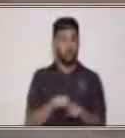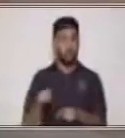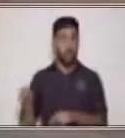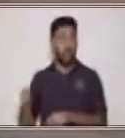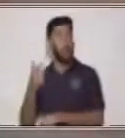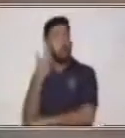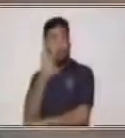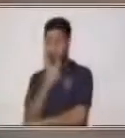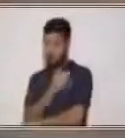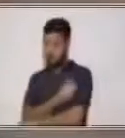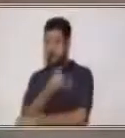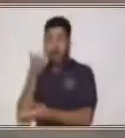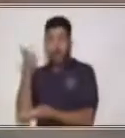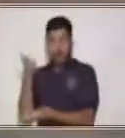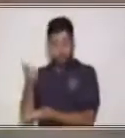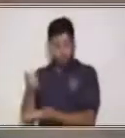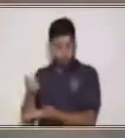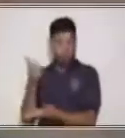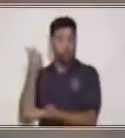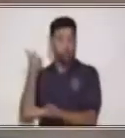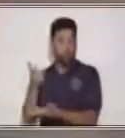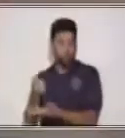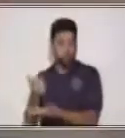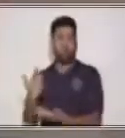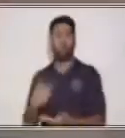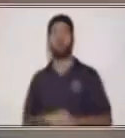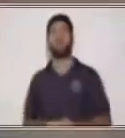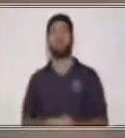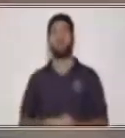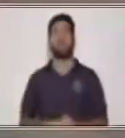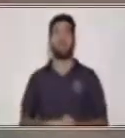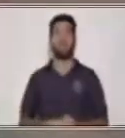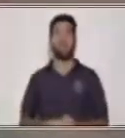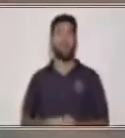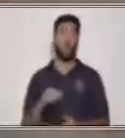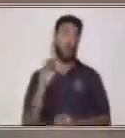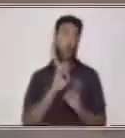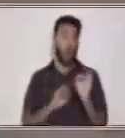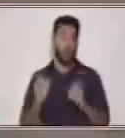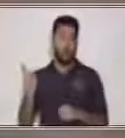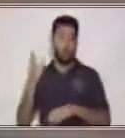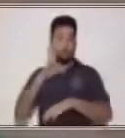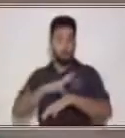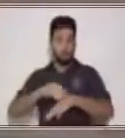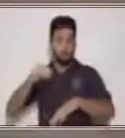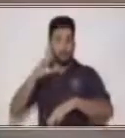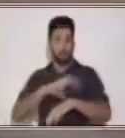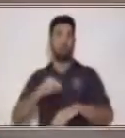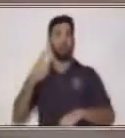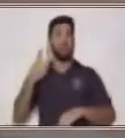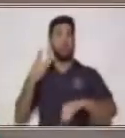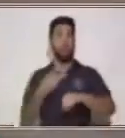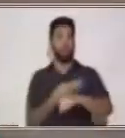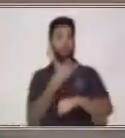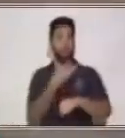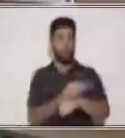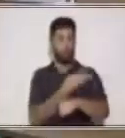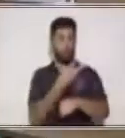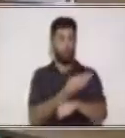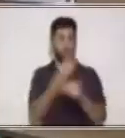lleva vacunas un perro. De, por ejemplo, si tiene pelo, de poder cortarle el pelo, llevarlo con